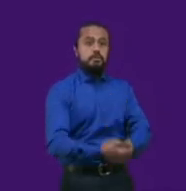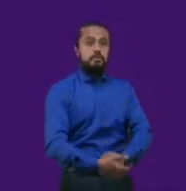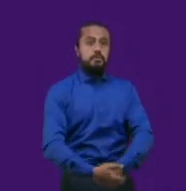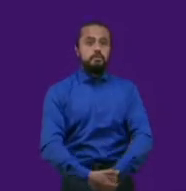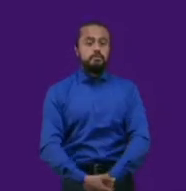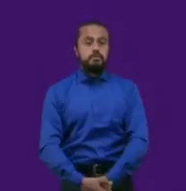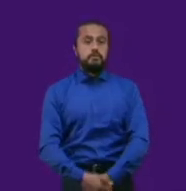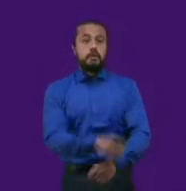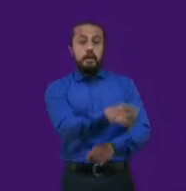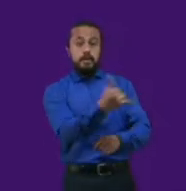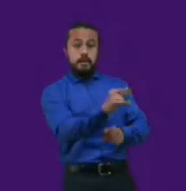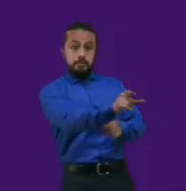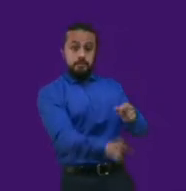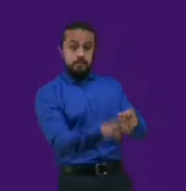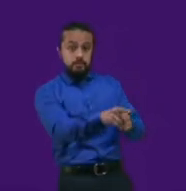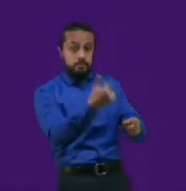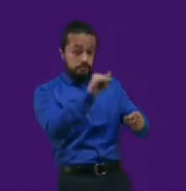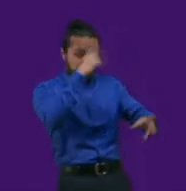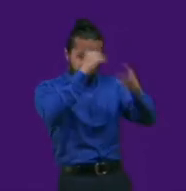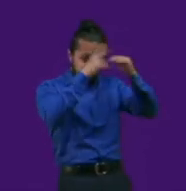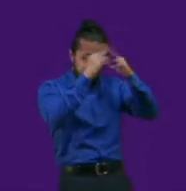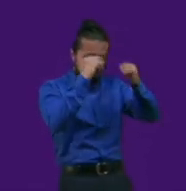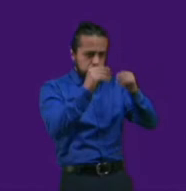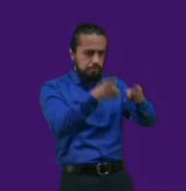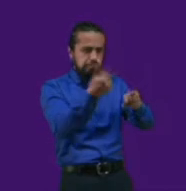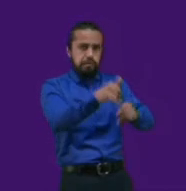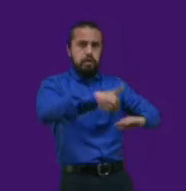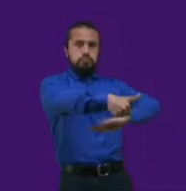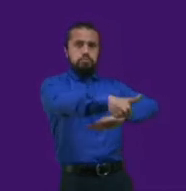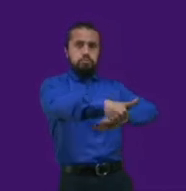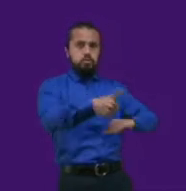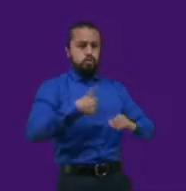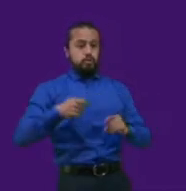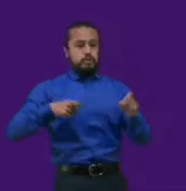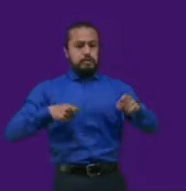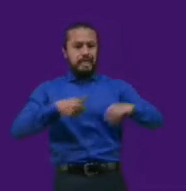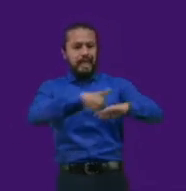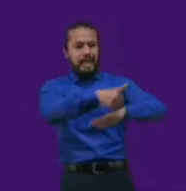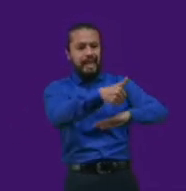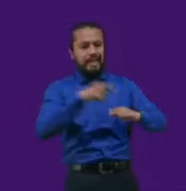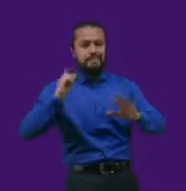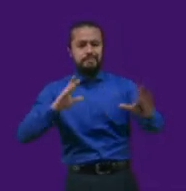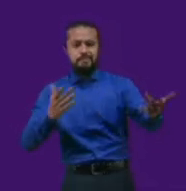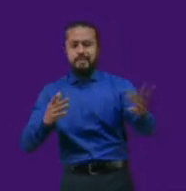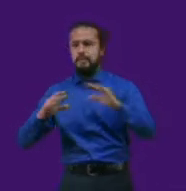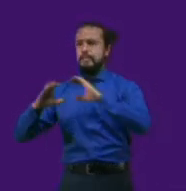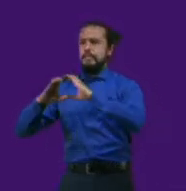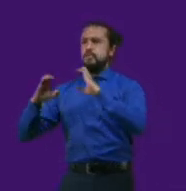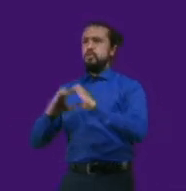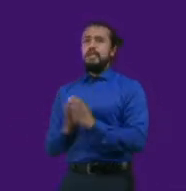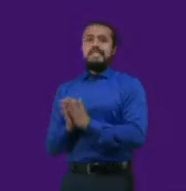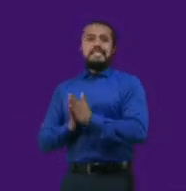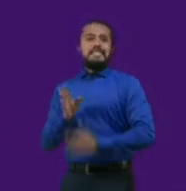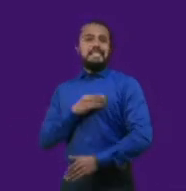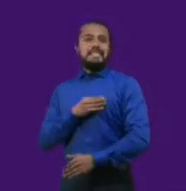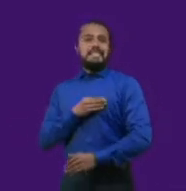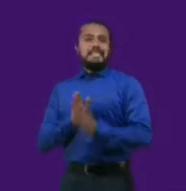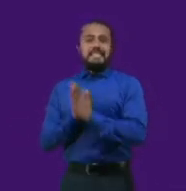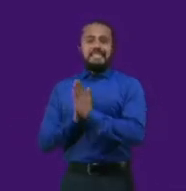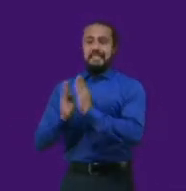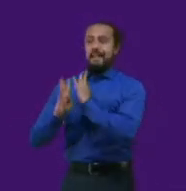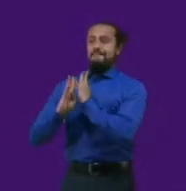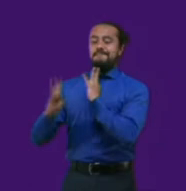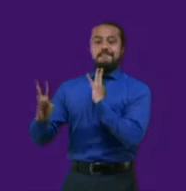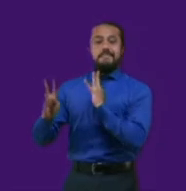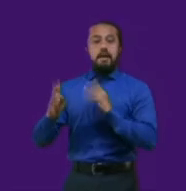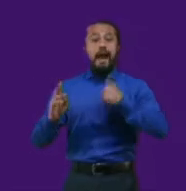Esa, pues, ya con toda su documentación al día, y yo me acuerdo haciendo esa fila. Eso es muy emocionante. Uno, cuando lo está haciendo, ni